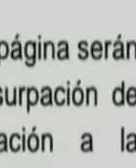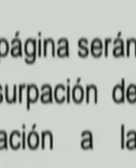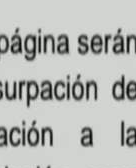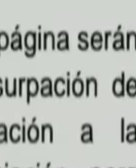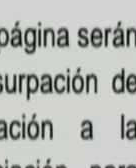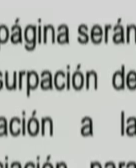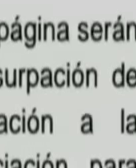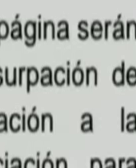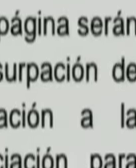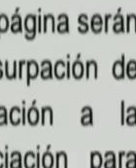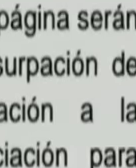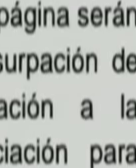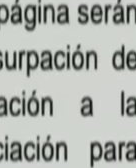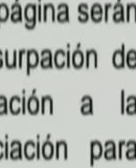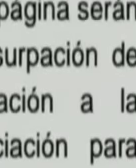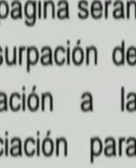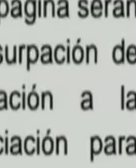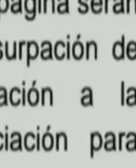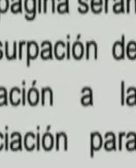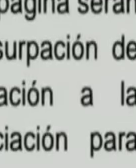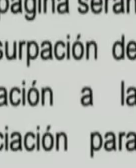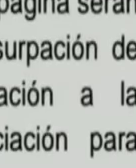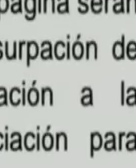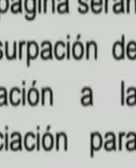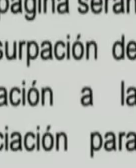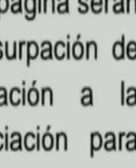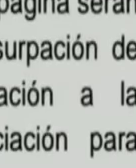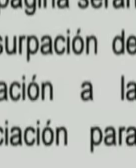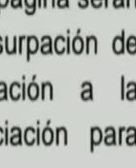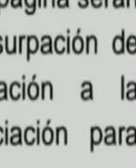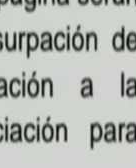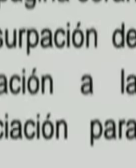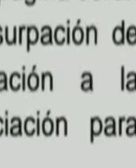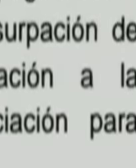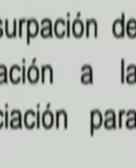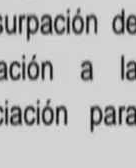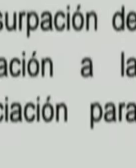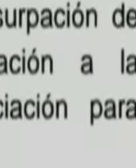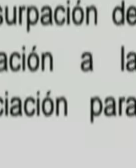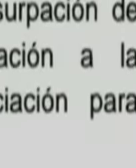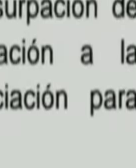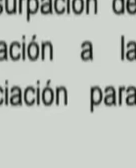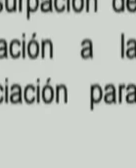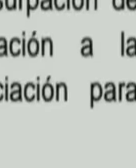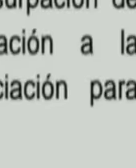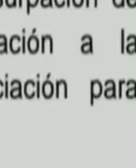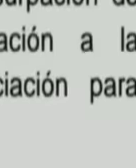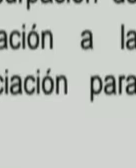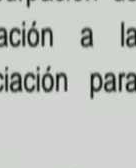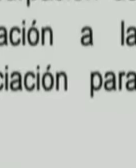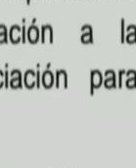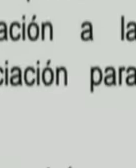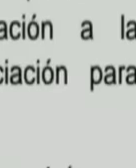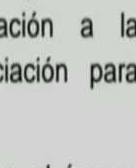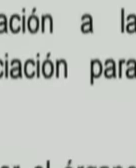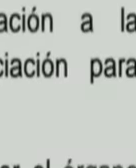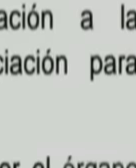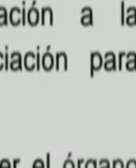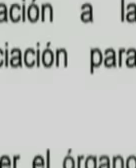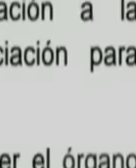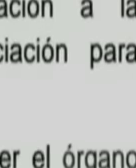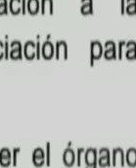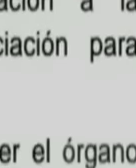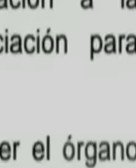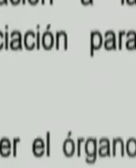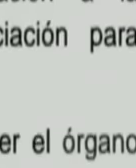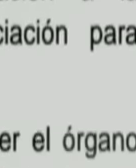emitimos el 7 de agosto del año 2024 y es importante que la opinión pública,